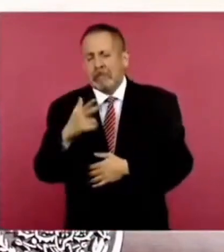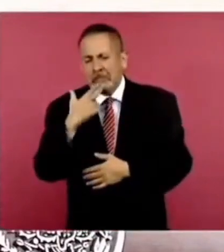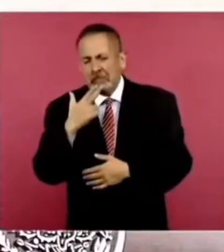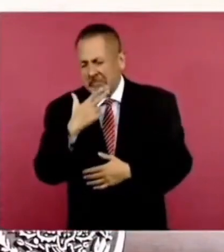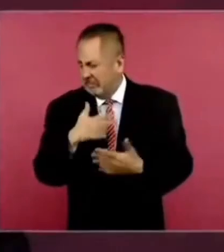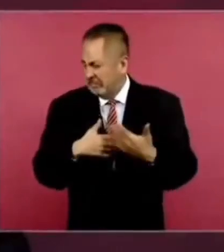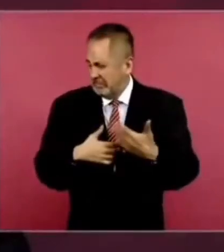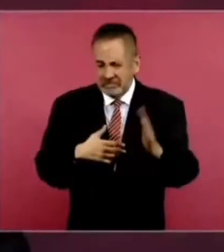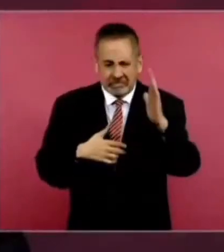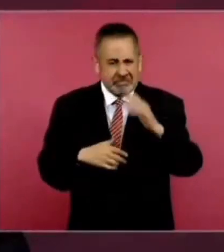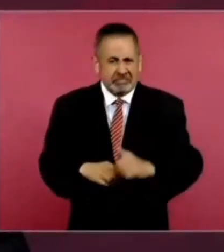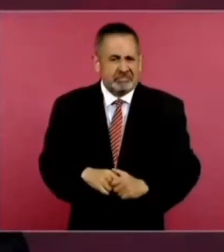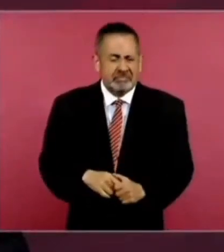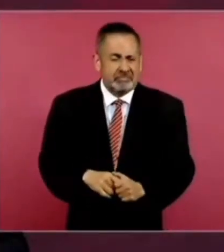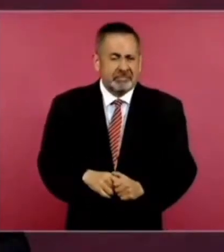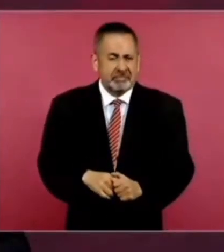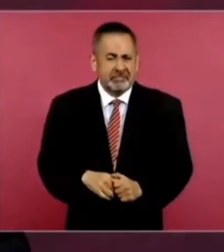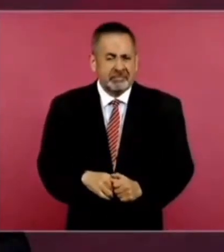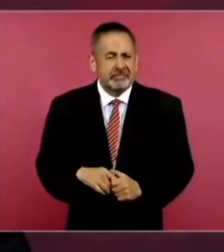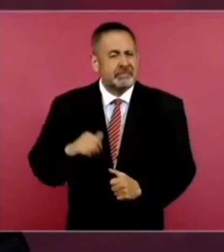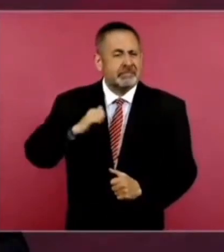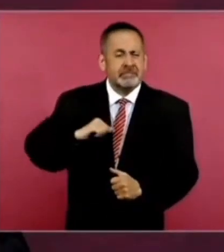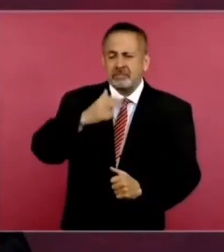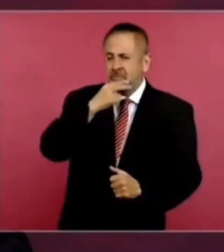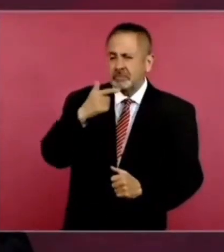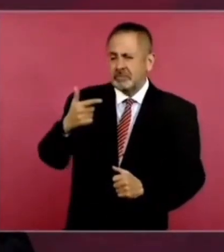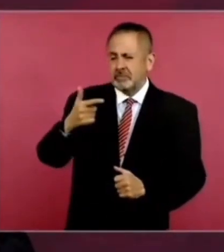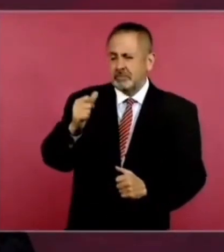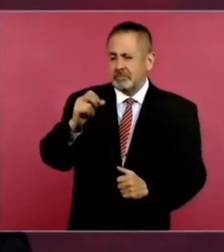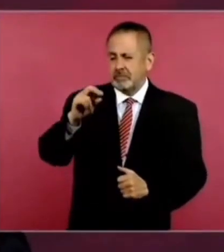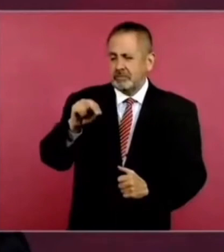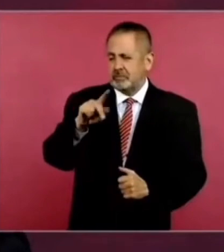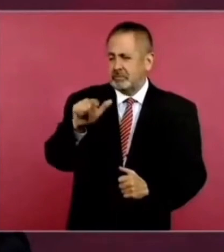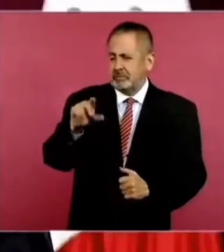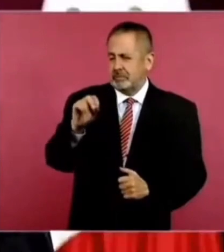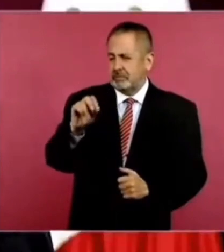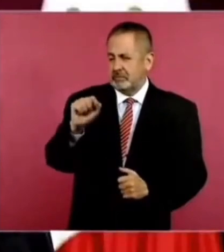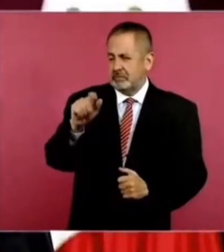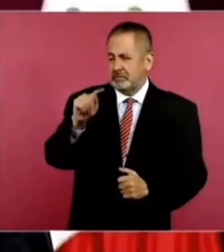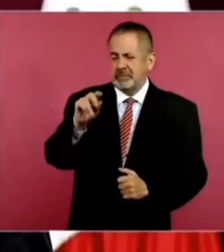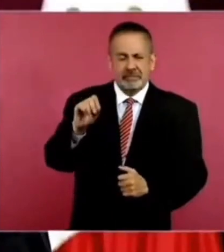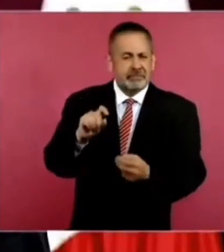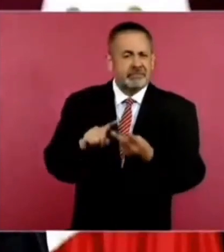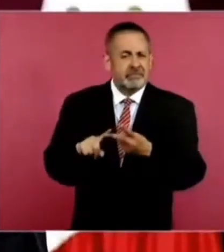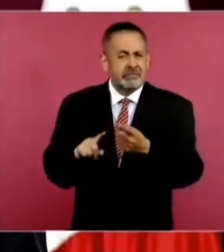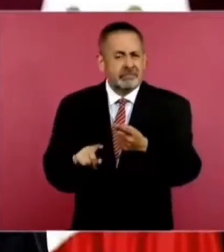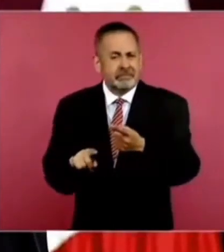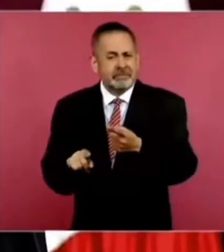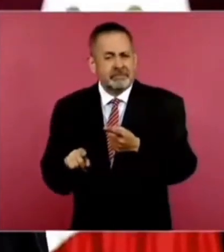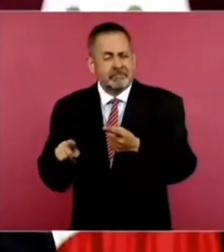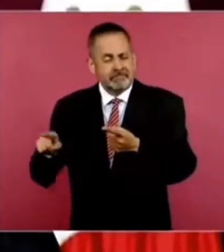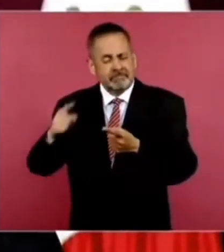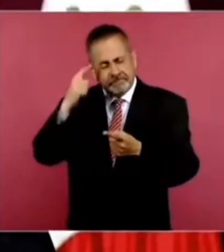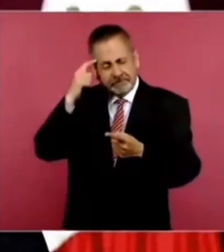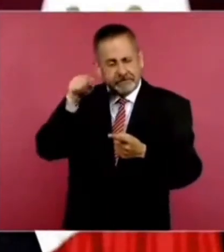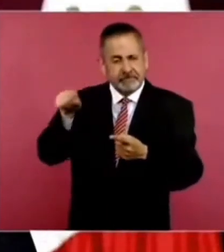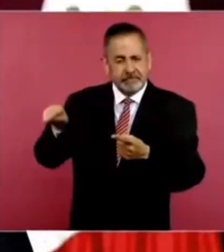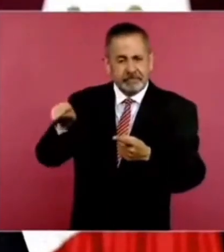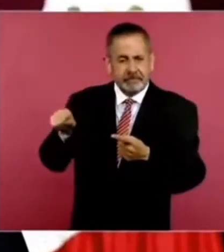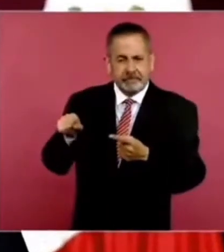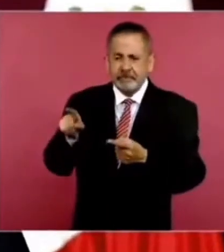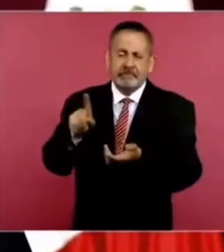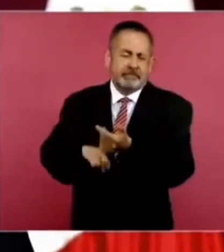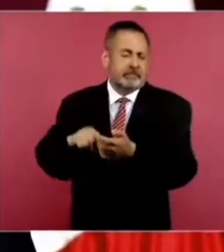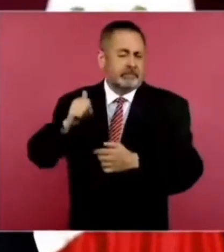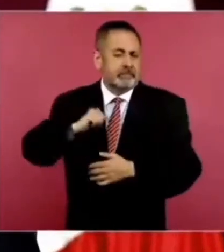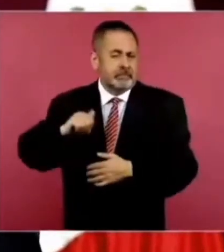decía Gonzalo Santos, el alazán tostado, un personaje de la